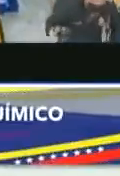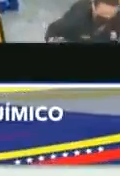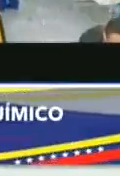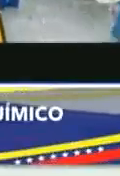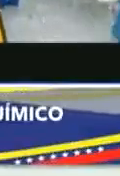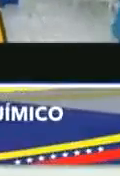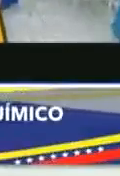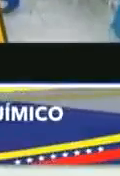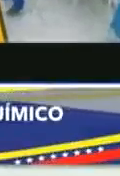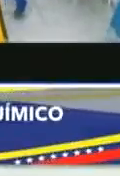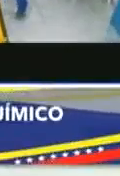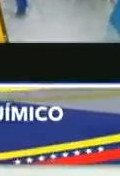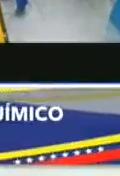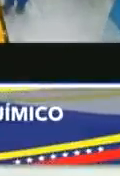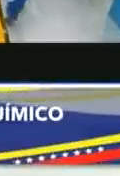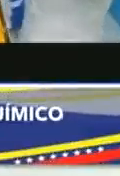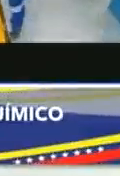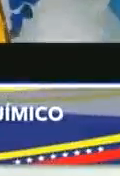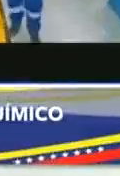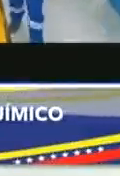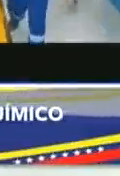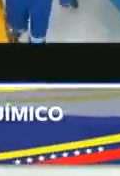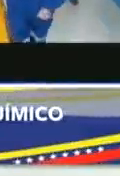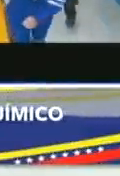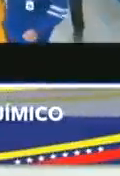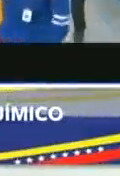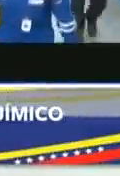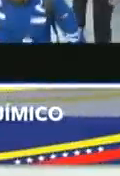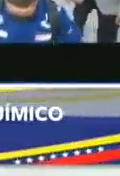De punta a punta lo conozco.